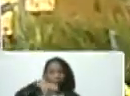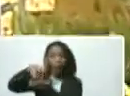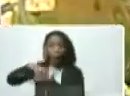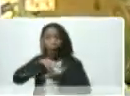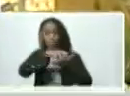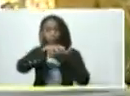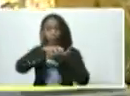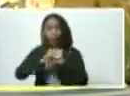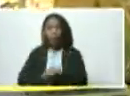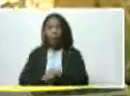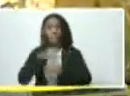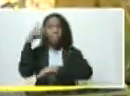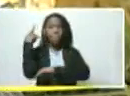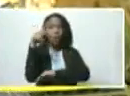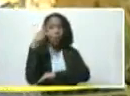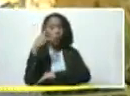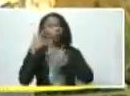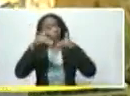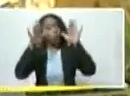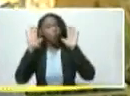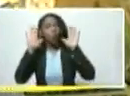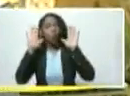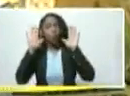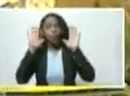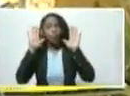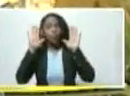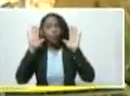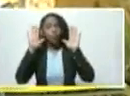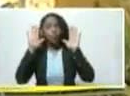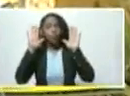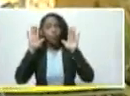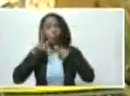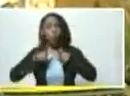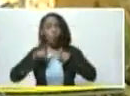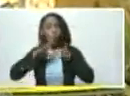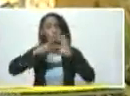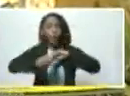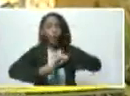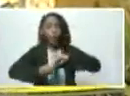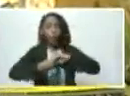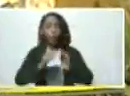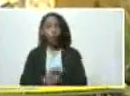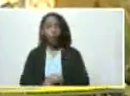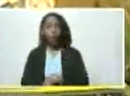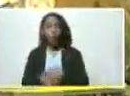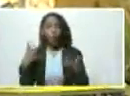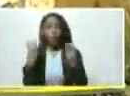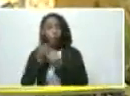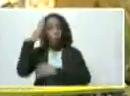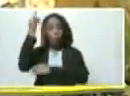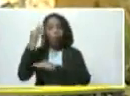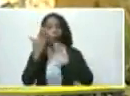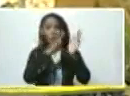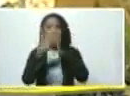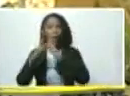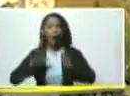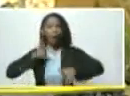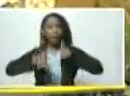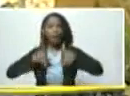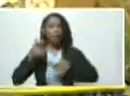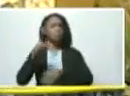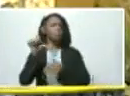estadales, parroquiales, y por supuesto los comités locales de abastecimiento y producción junto a los consejos comunales. Una actividad